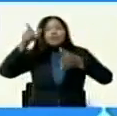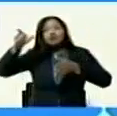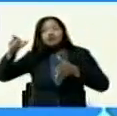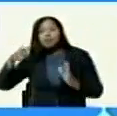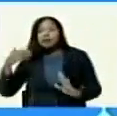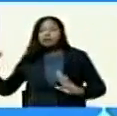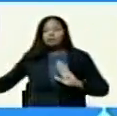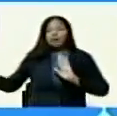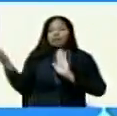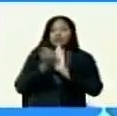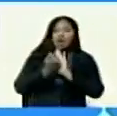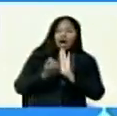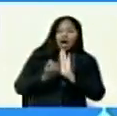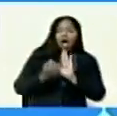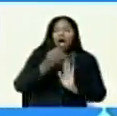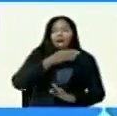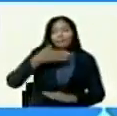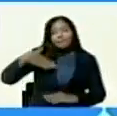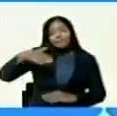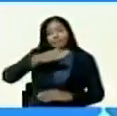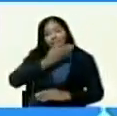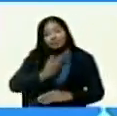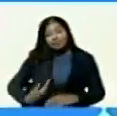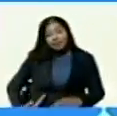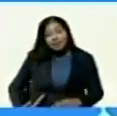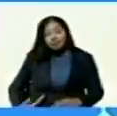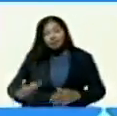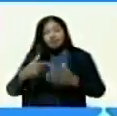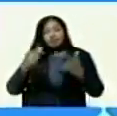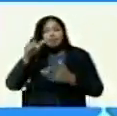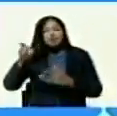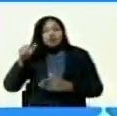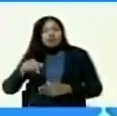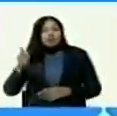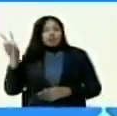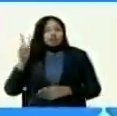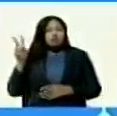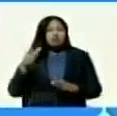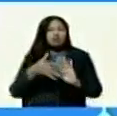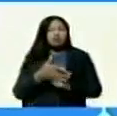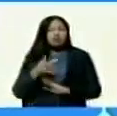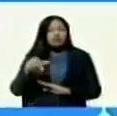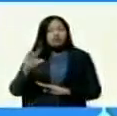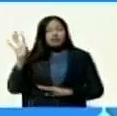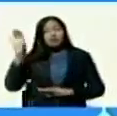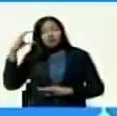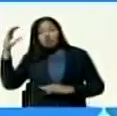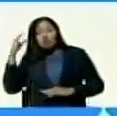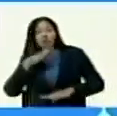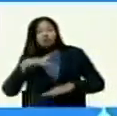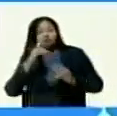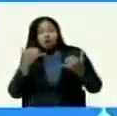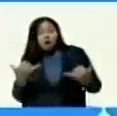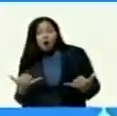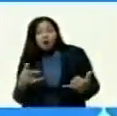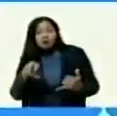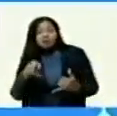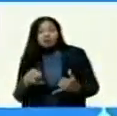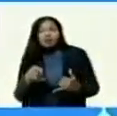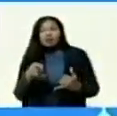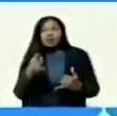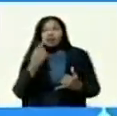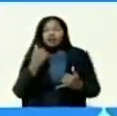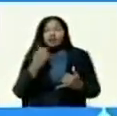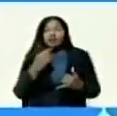al presidente Nicolás Maduro y a altas autoridades de nuestro país. Desde Colombia, donde en este instante está